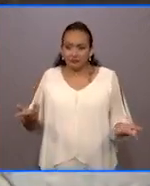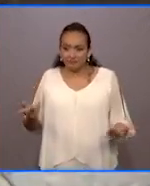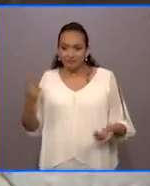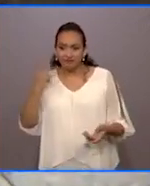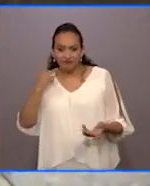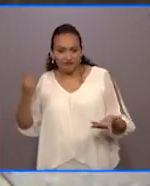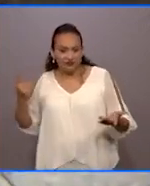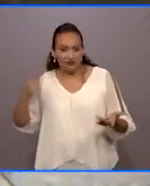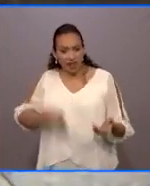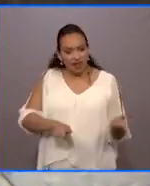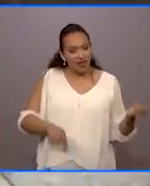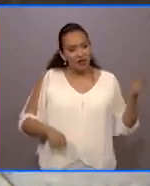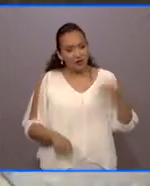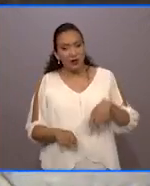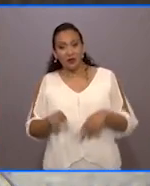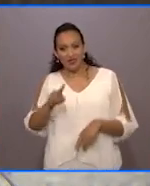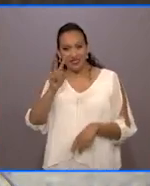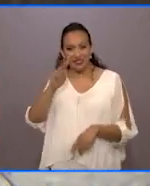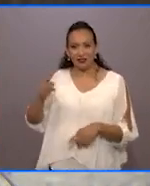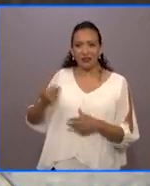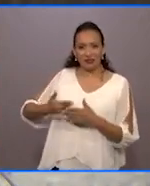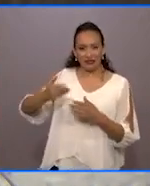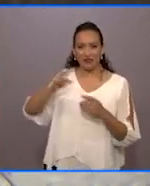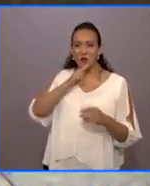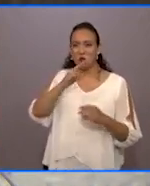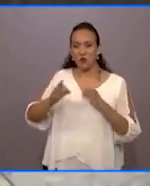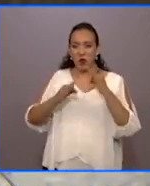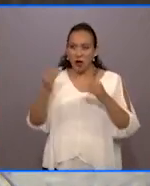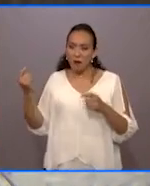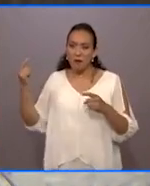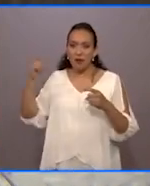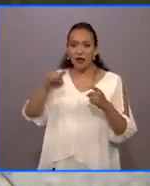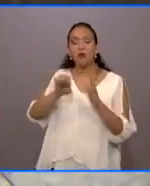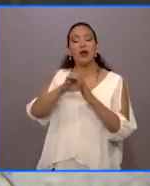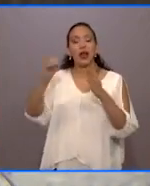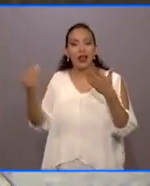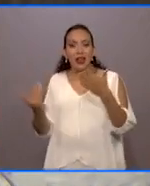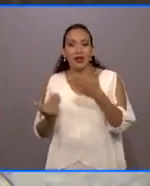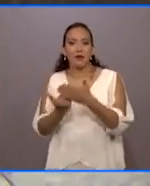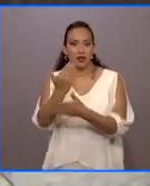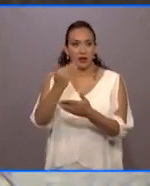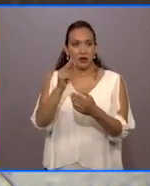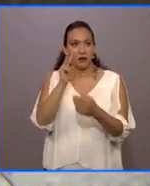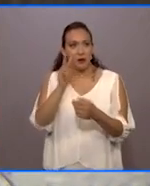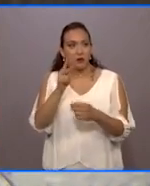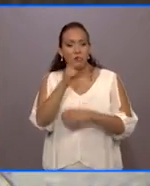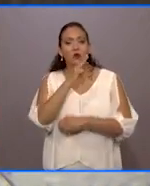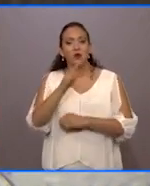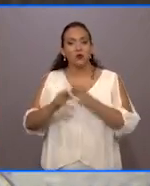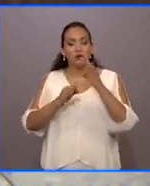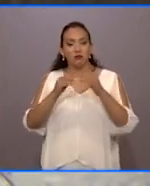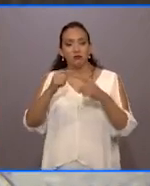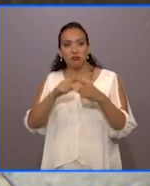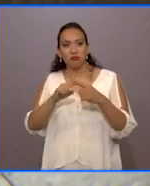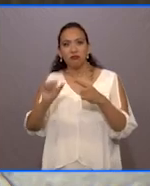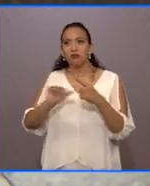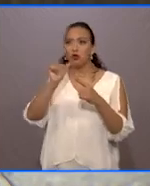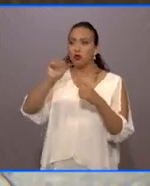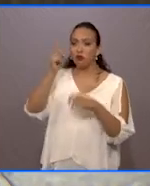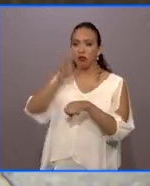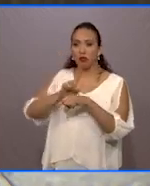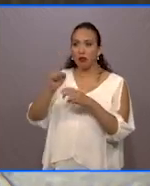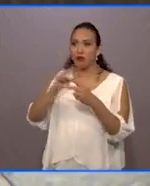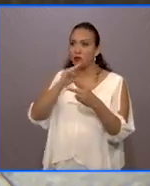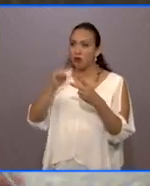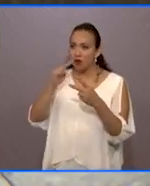porque cada noticia que tenemos en la mañana siguiente es peor, ¿no? Y con la crisis que tenemos